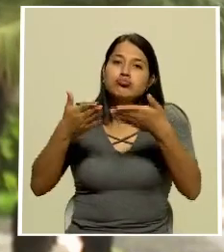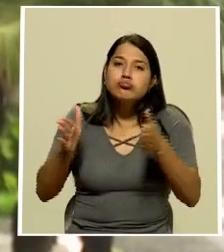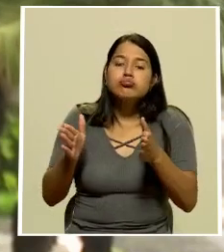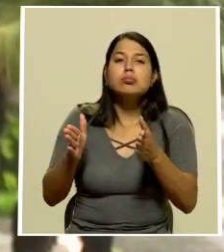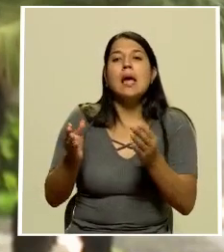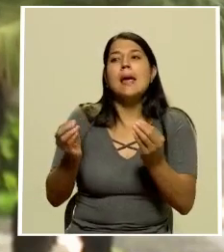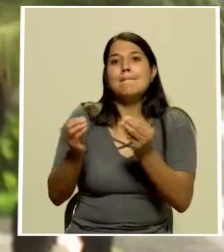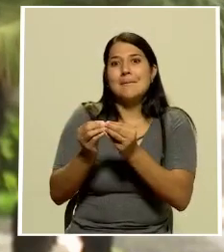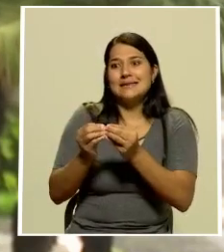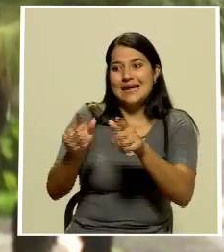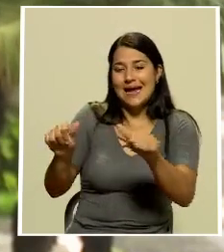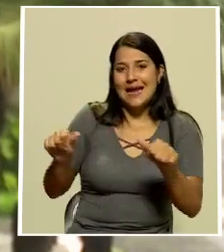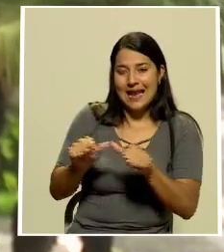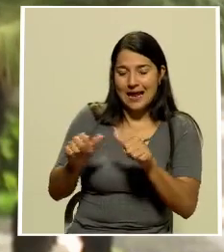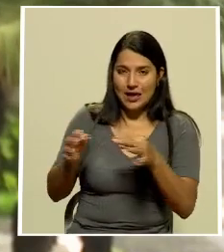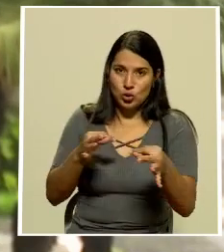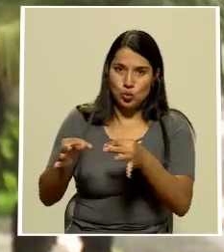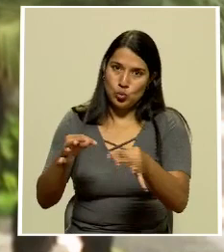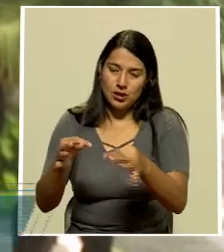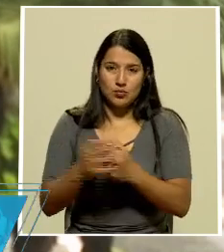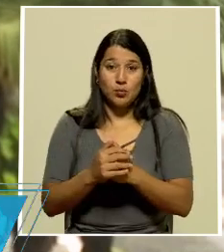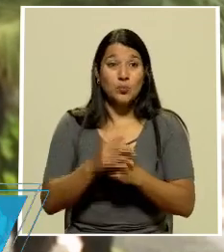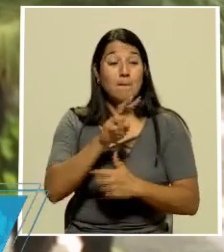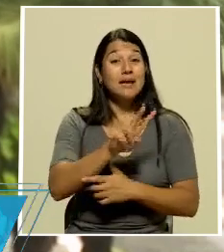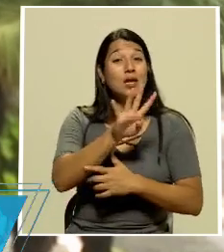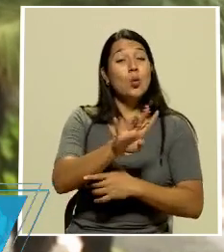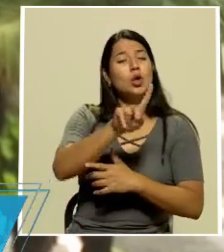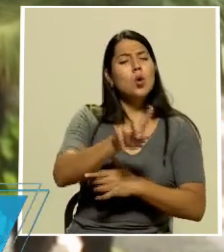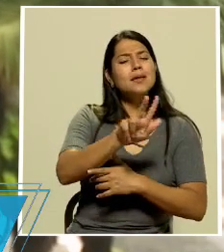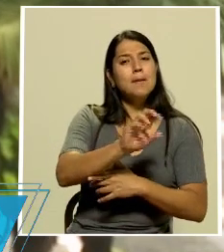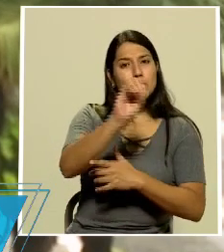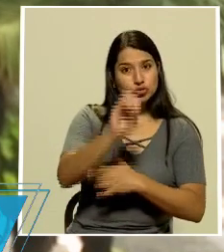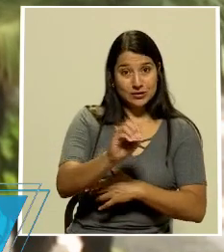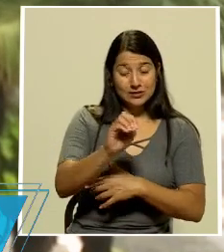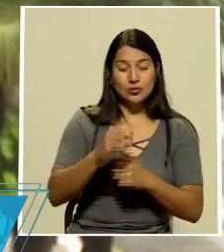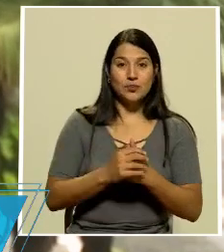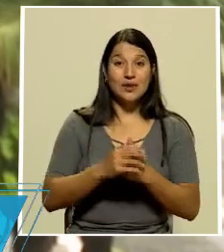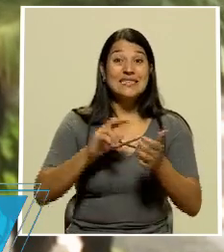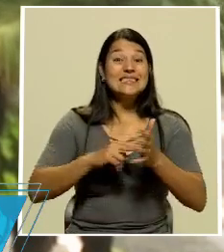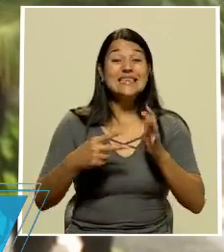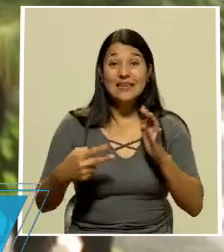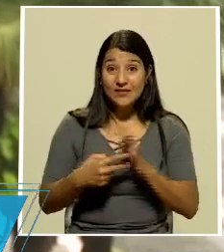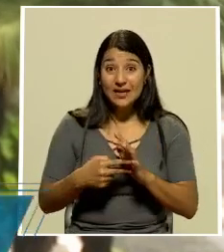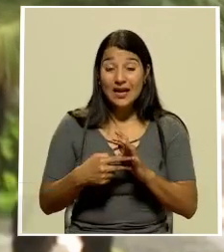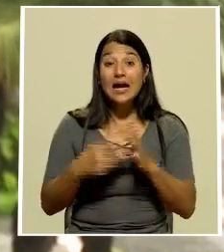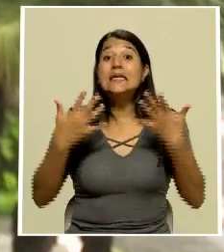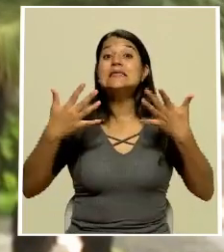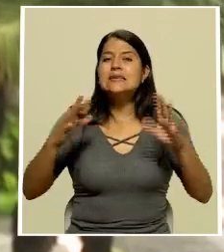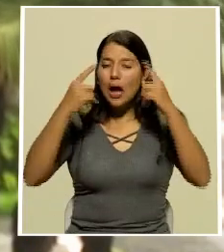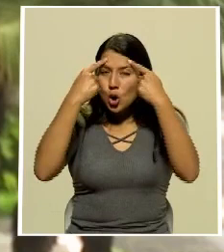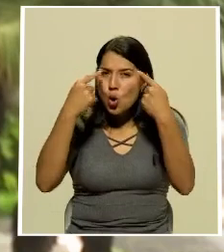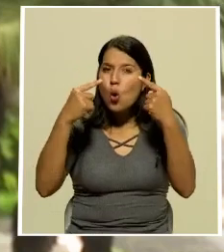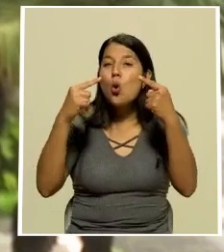desempleo. El periodo anterior teníamos un 24 y un poquito más de desempleo. Lo que significa es que ya logramos